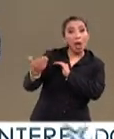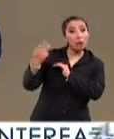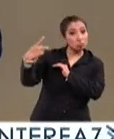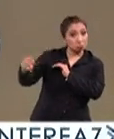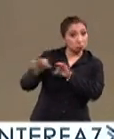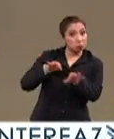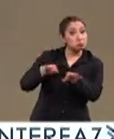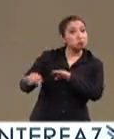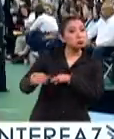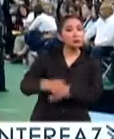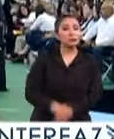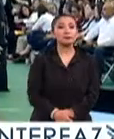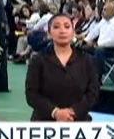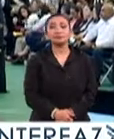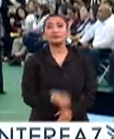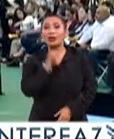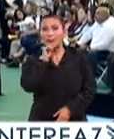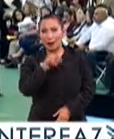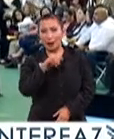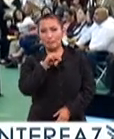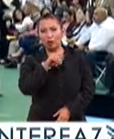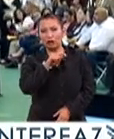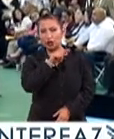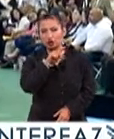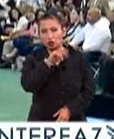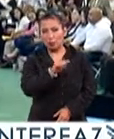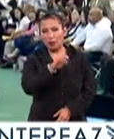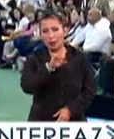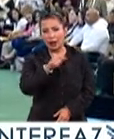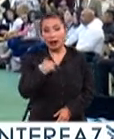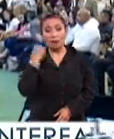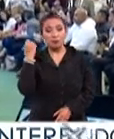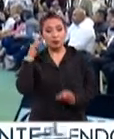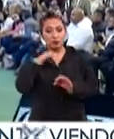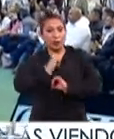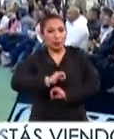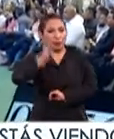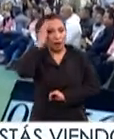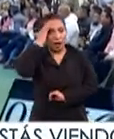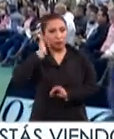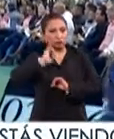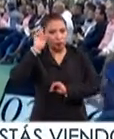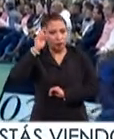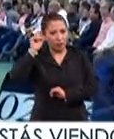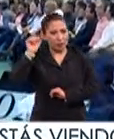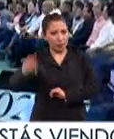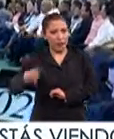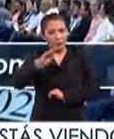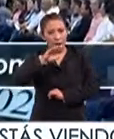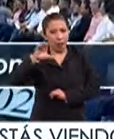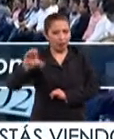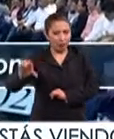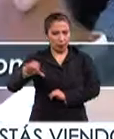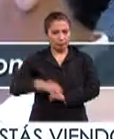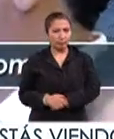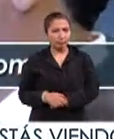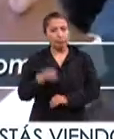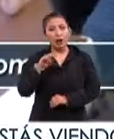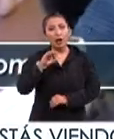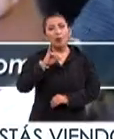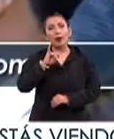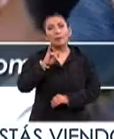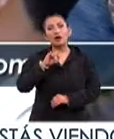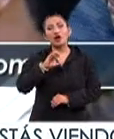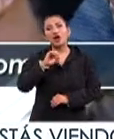buena administración. Además de Moctezuma Barragán, el foro fue presidido por el rector de la Universidad de Baja California, Juan